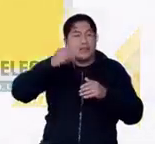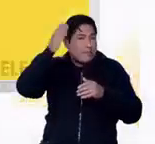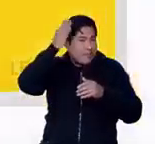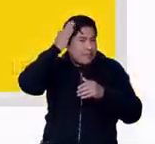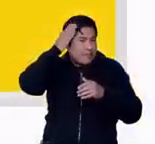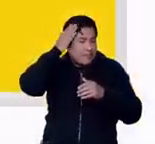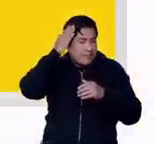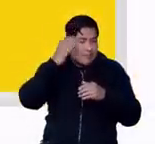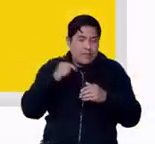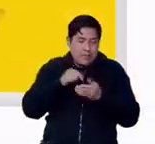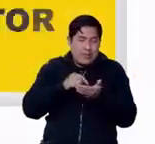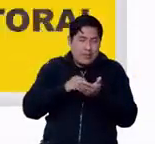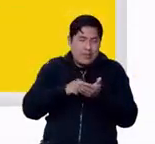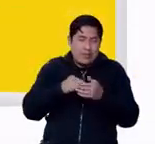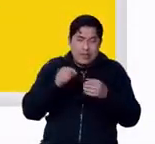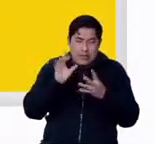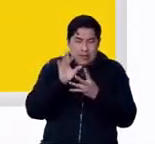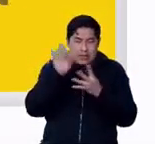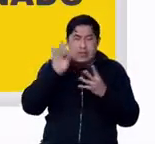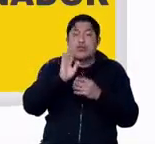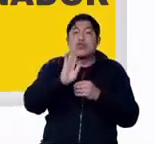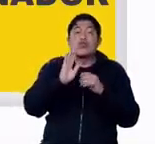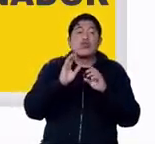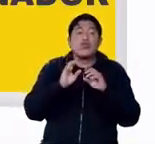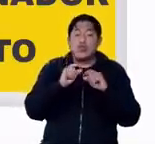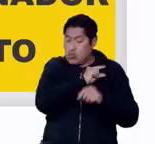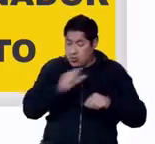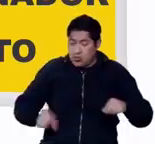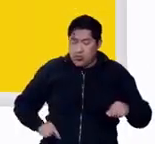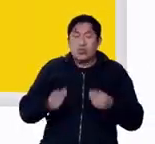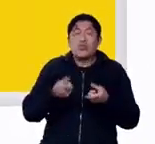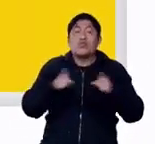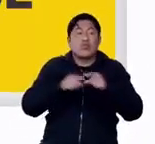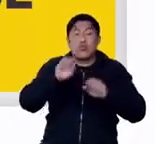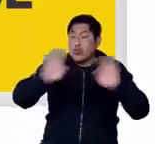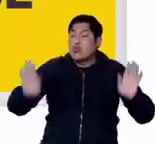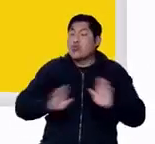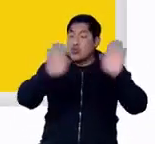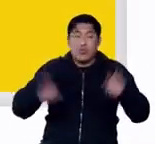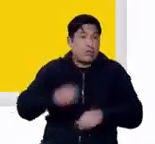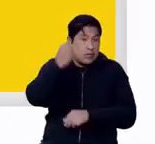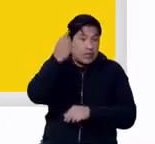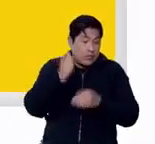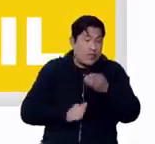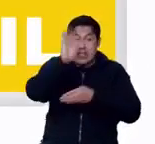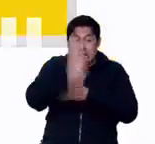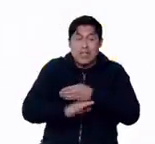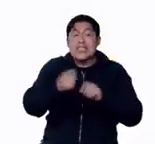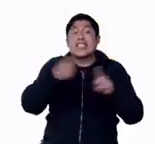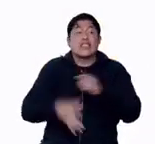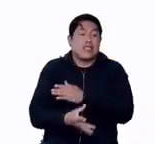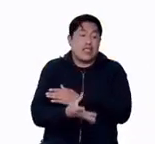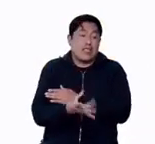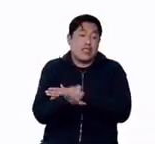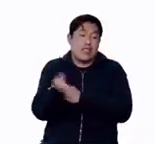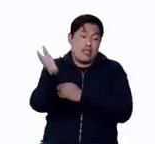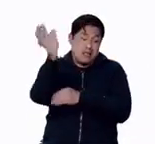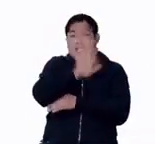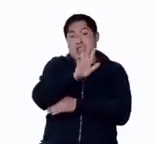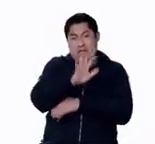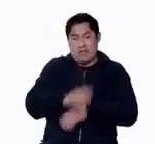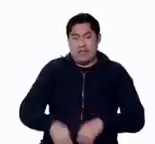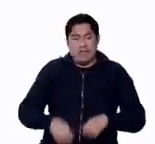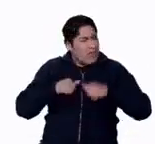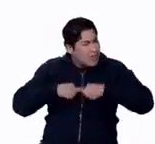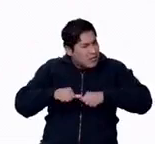Lo que debes saber de la segunda vuelta electoral para elegir al gobernador de tu departamento. La elección se efectuará el domingo 11 de abril, desde las 8 de la mañana